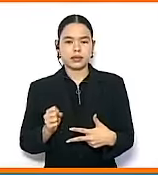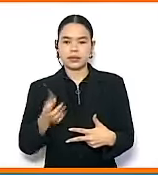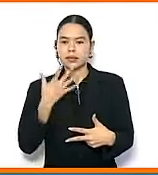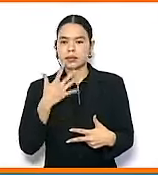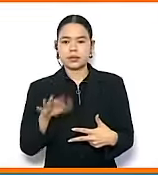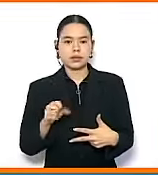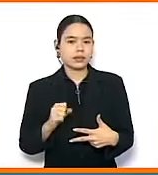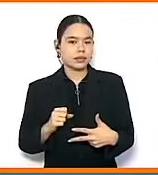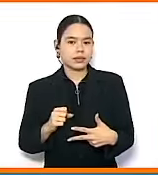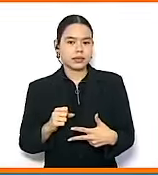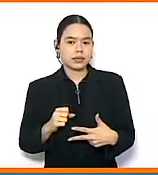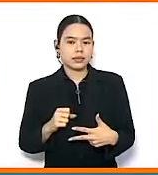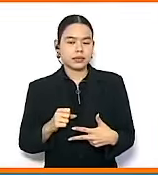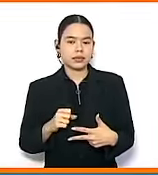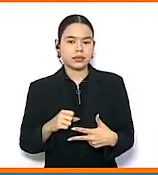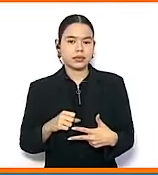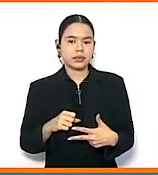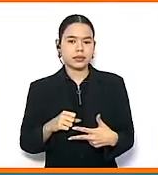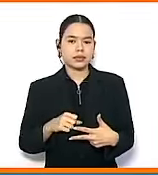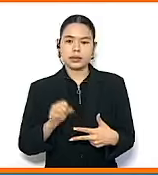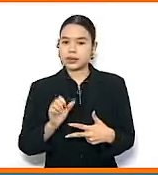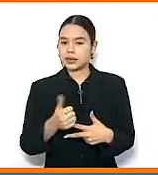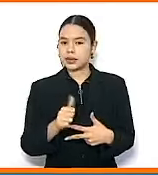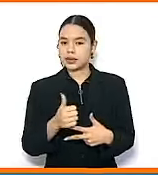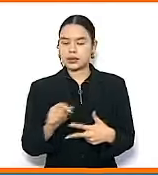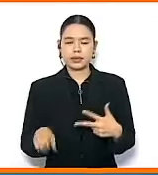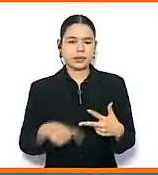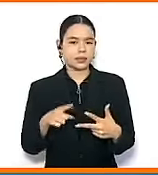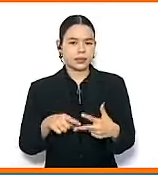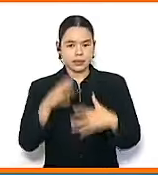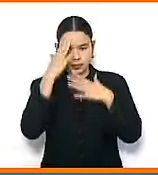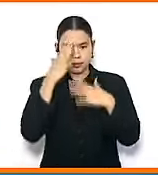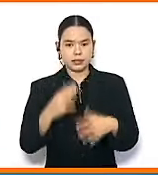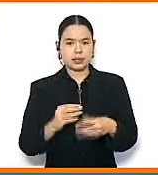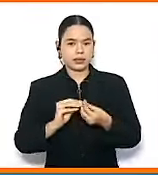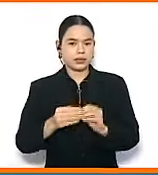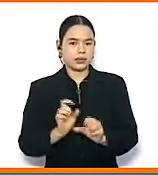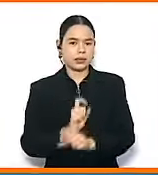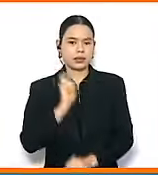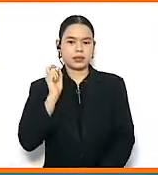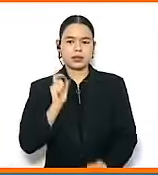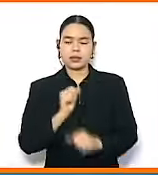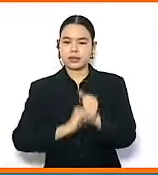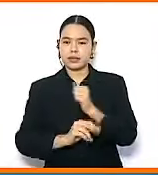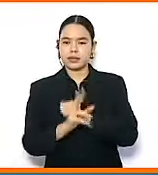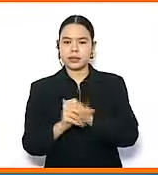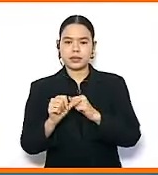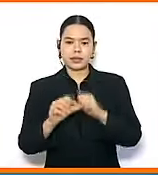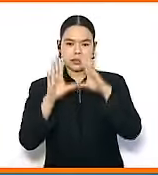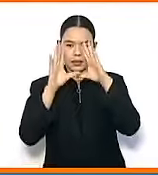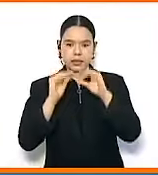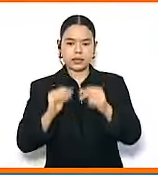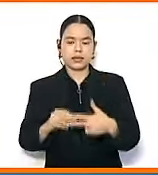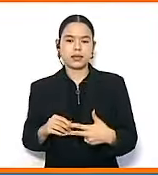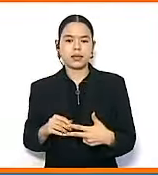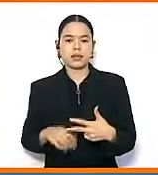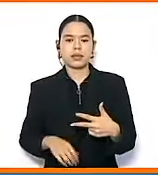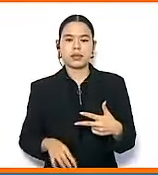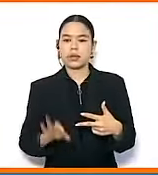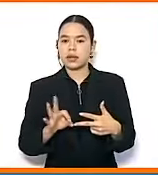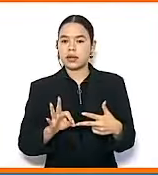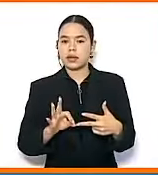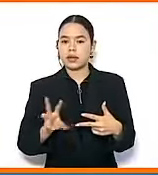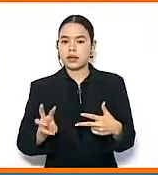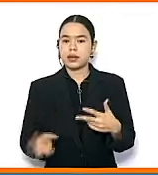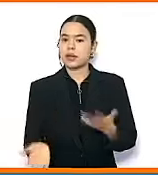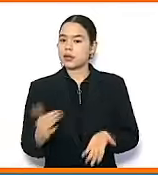Suerte y este es el 10. Tercer y decisivo número ganador para Pega 3 en esta noche es el